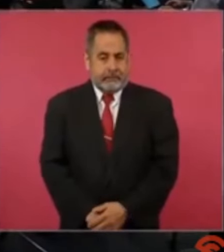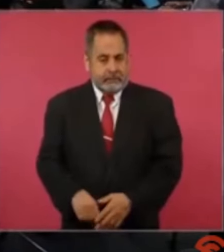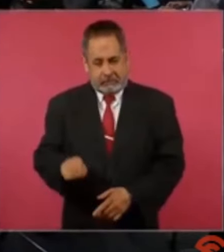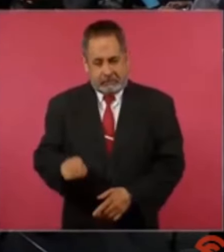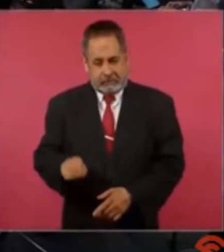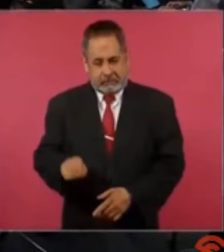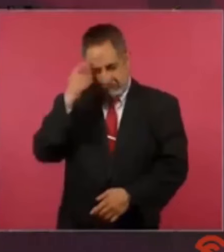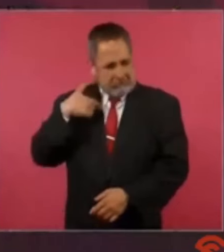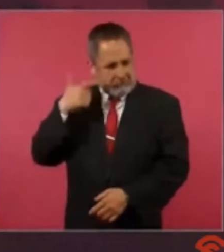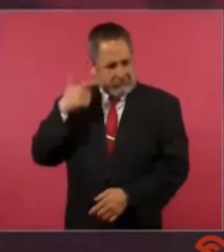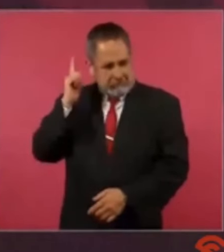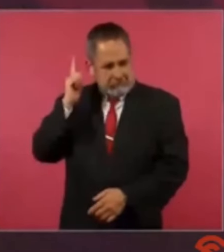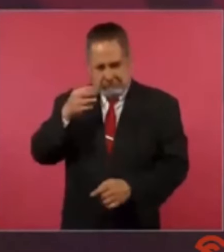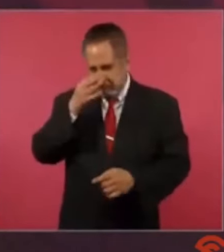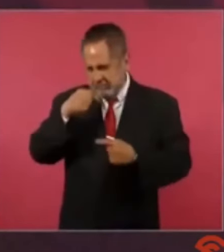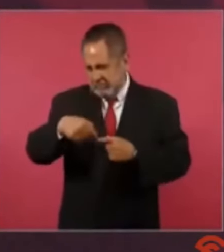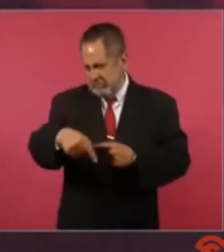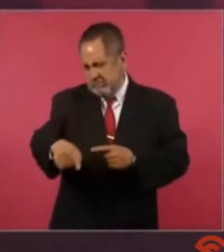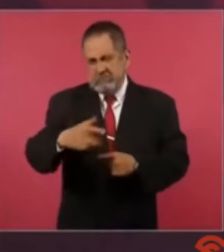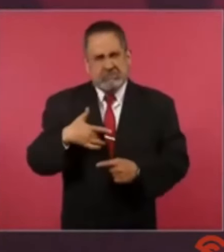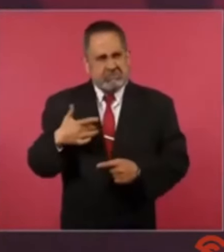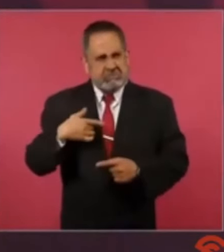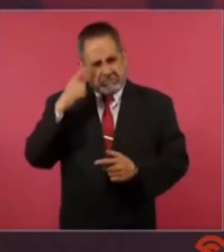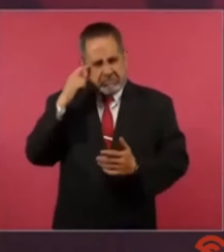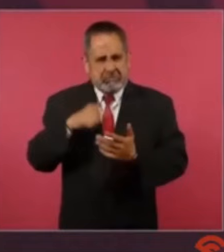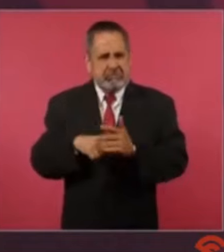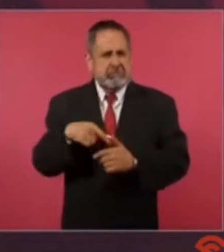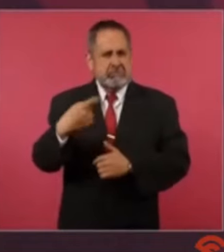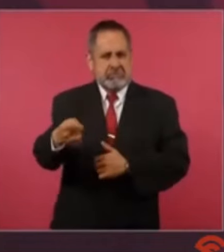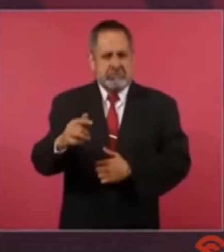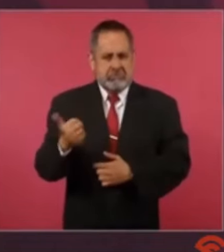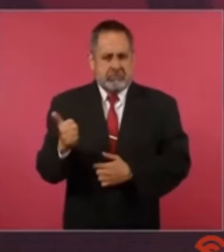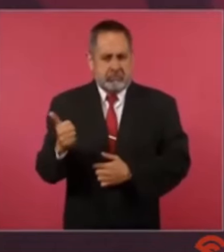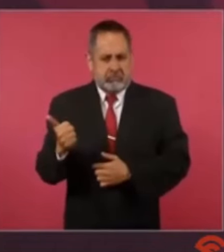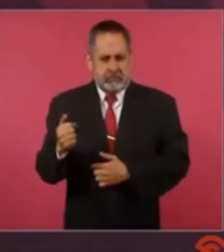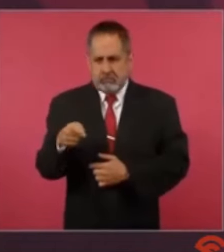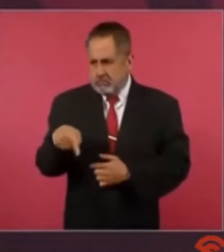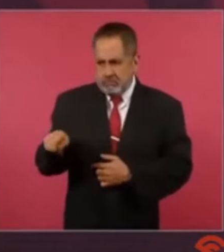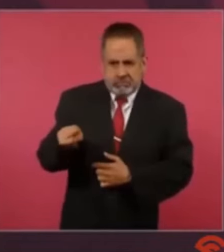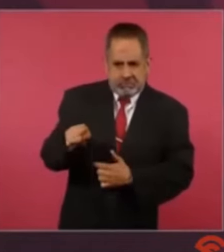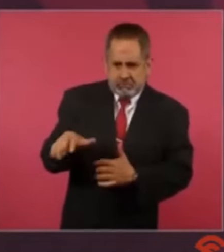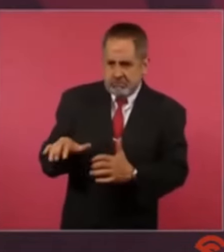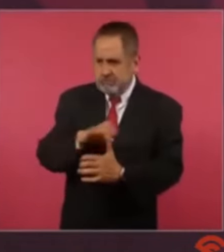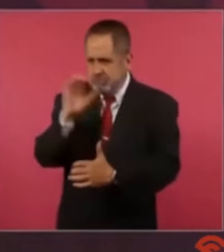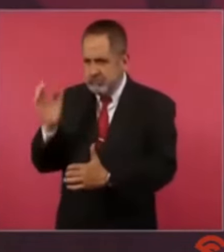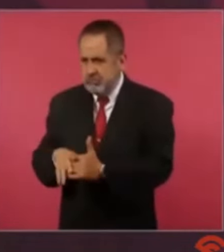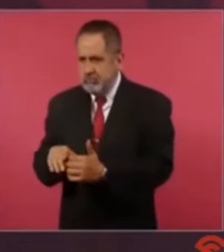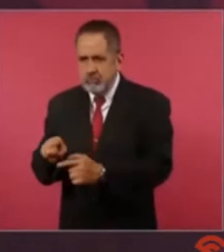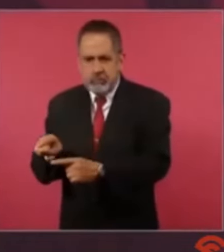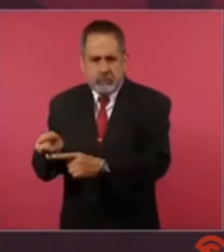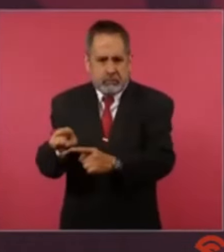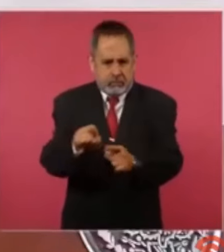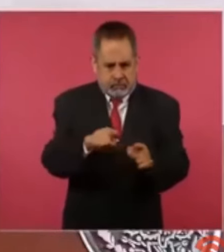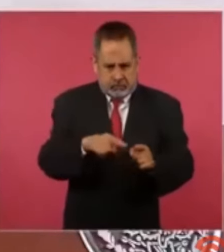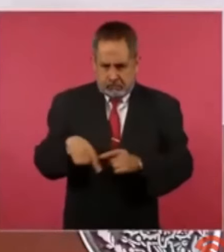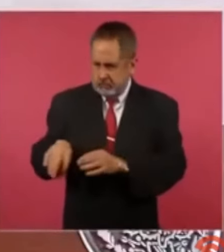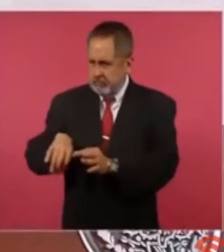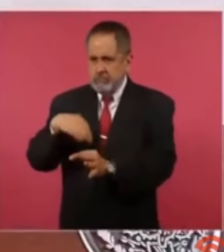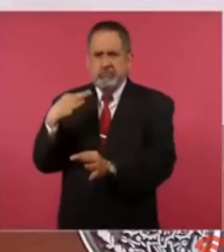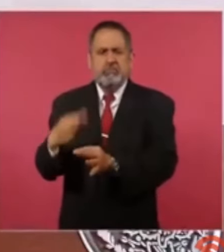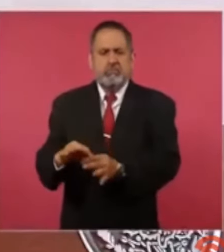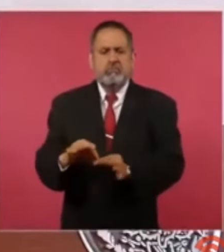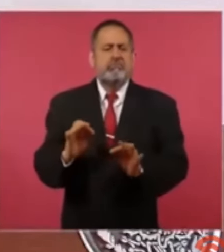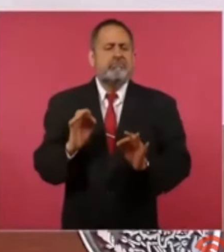espero que a más tardar en agosto estemos ya cerrando el circuito. Esto